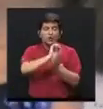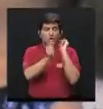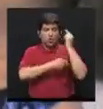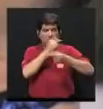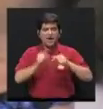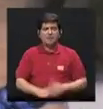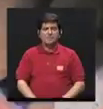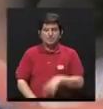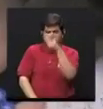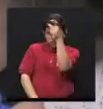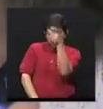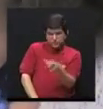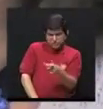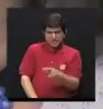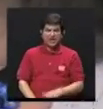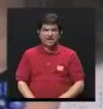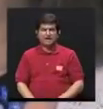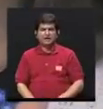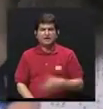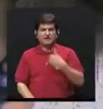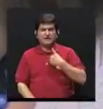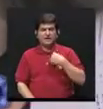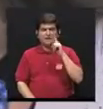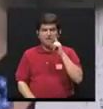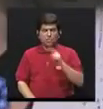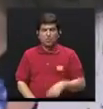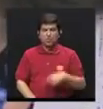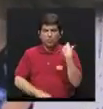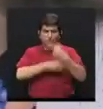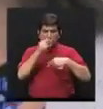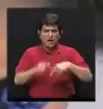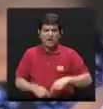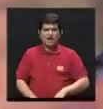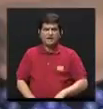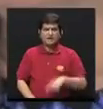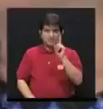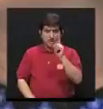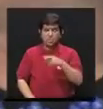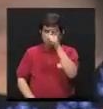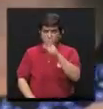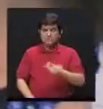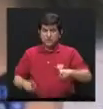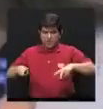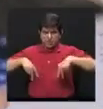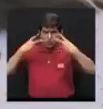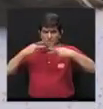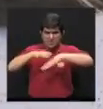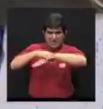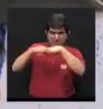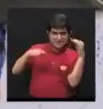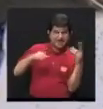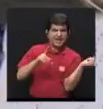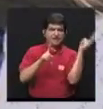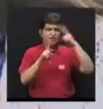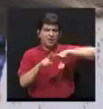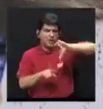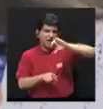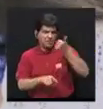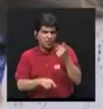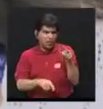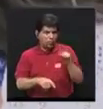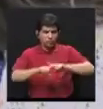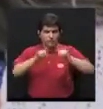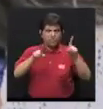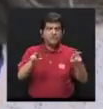los que se les saca un gen de un ser que está vivo, que existe, y se lo coloca en otro ser vivo que también existe. Bueno,